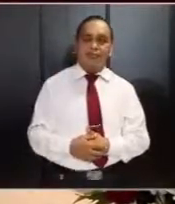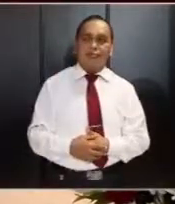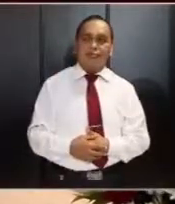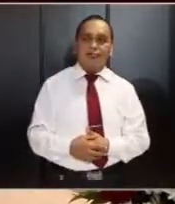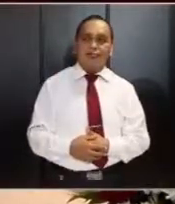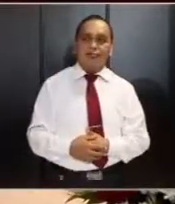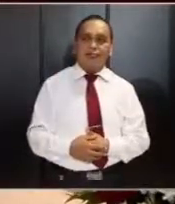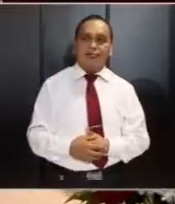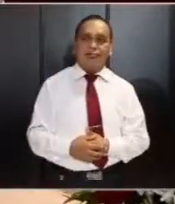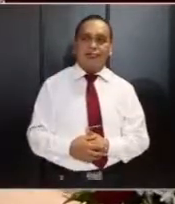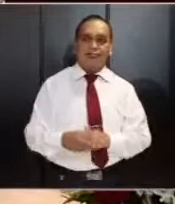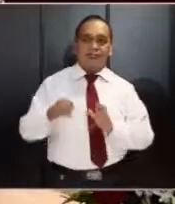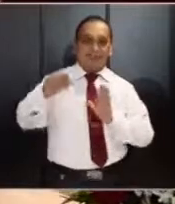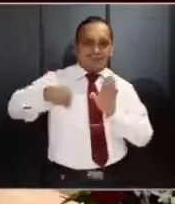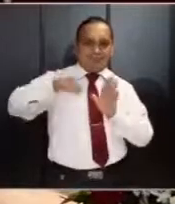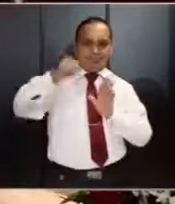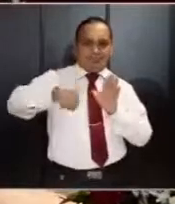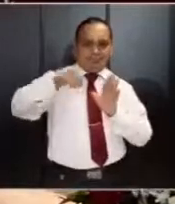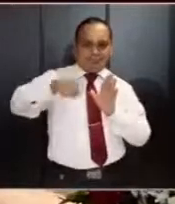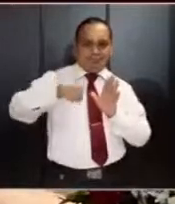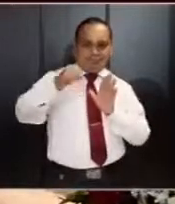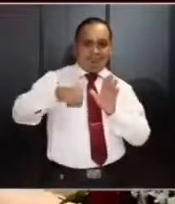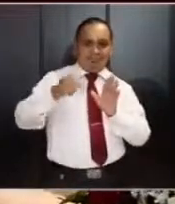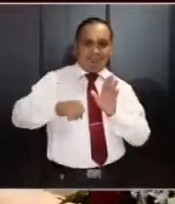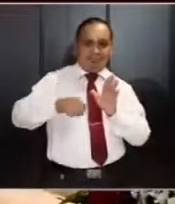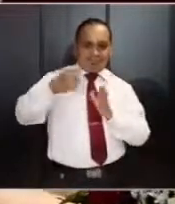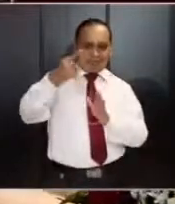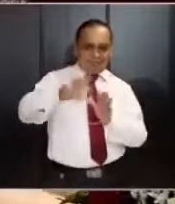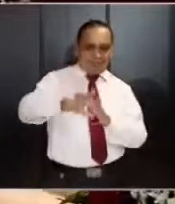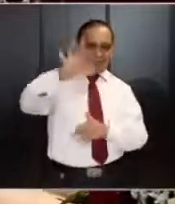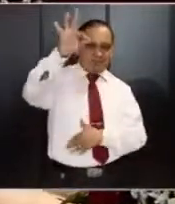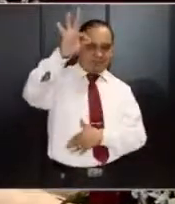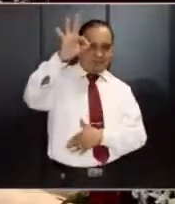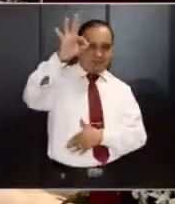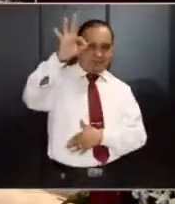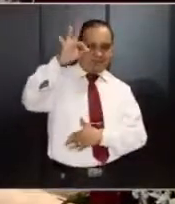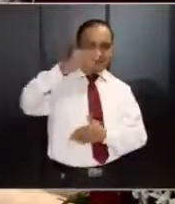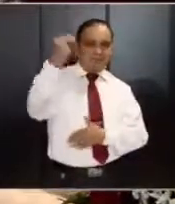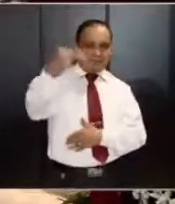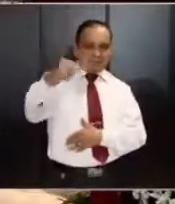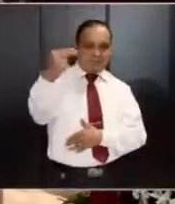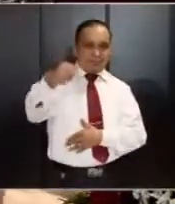Cuatro. Tú sí la harías, tú lees el número. Ella te da, entonces, a ver, tú cantas el número.